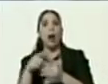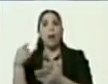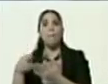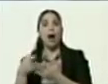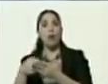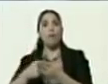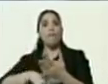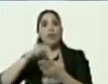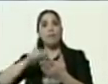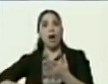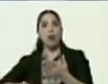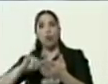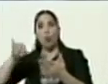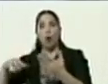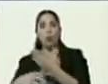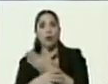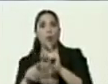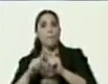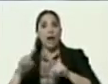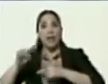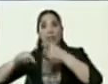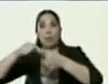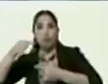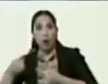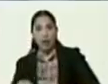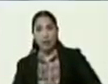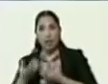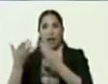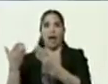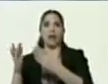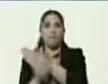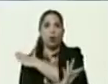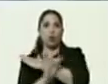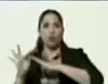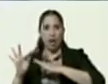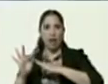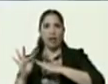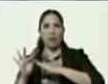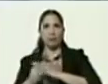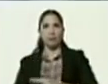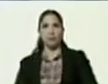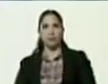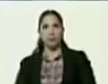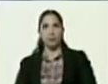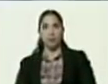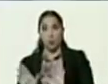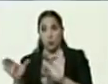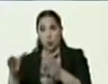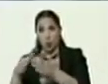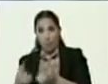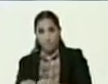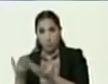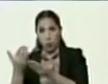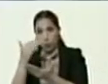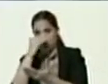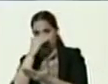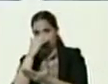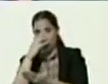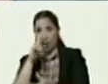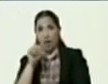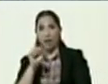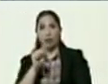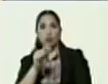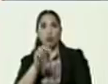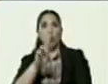firmando Juan Guaidó para después entregarle la frontera occidental a la banda paramilitar los rastrojos